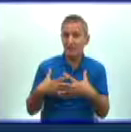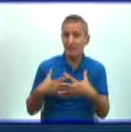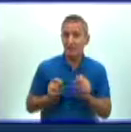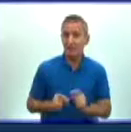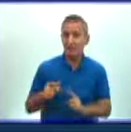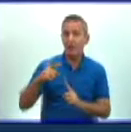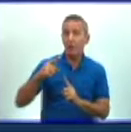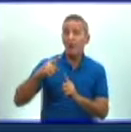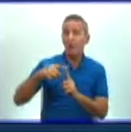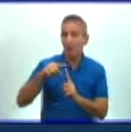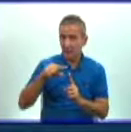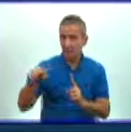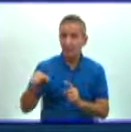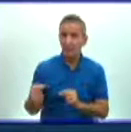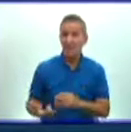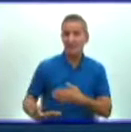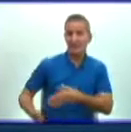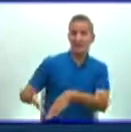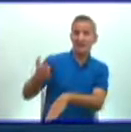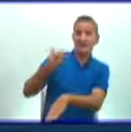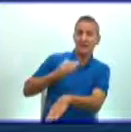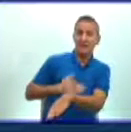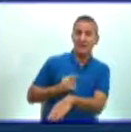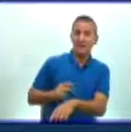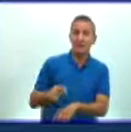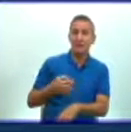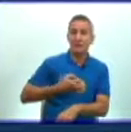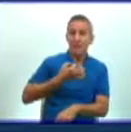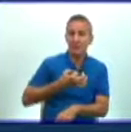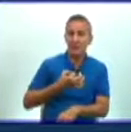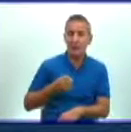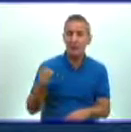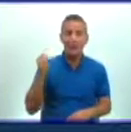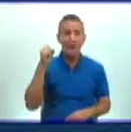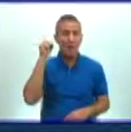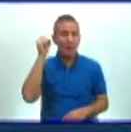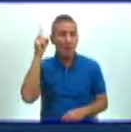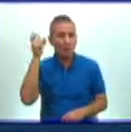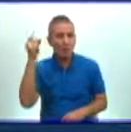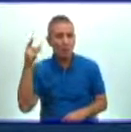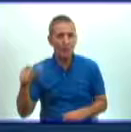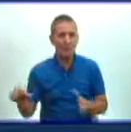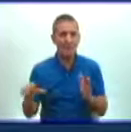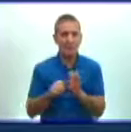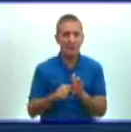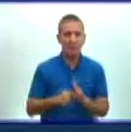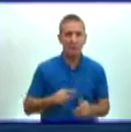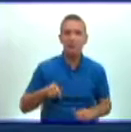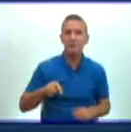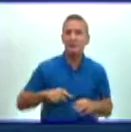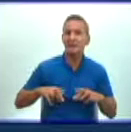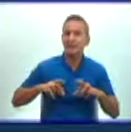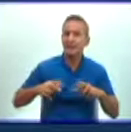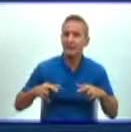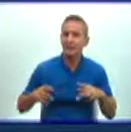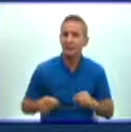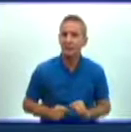idea central. Usted se repite en una misma idea, puede pasar. Ya